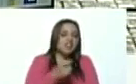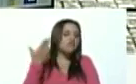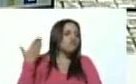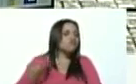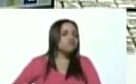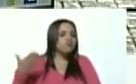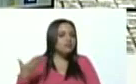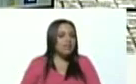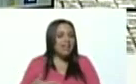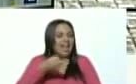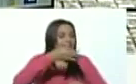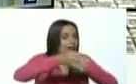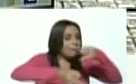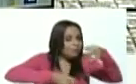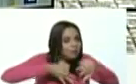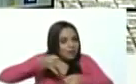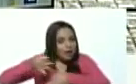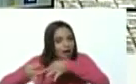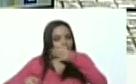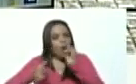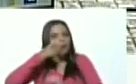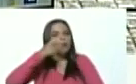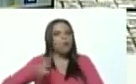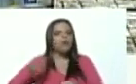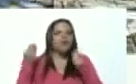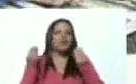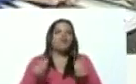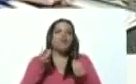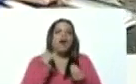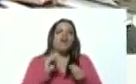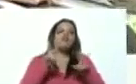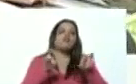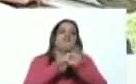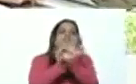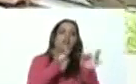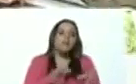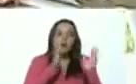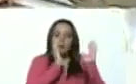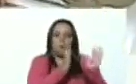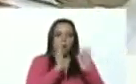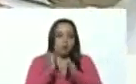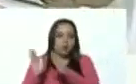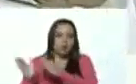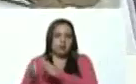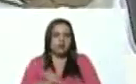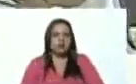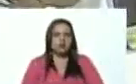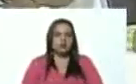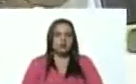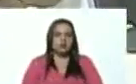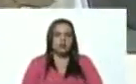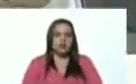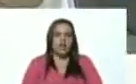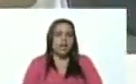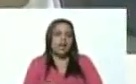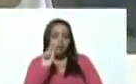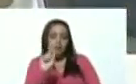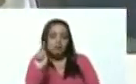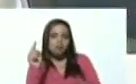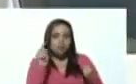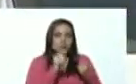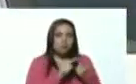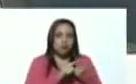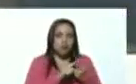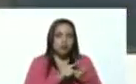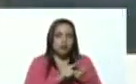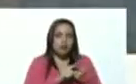indispensable, de explicarle al pueblo cómo va a ser la nueva forma de organización en el vértice número uno para la gran